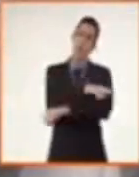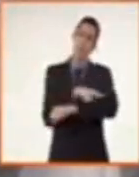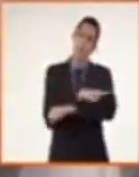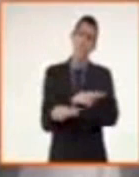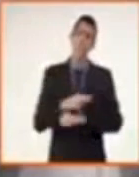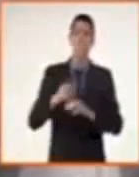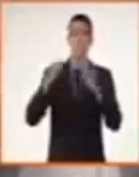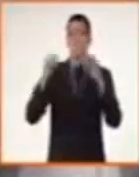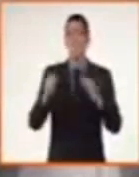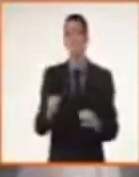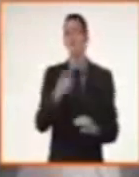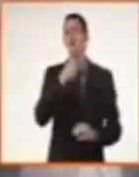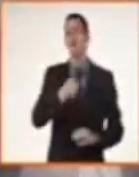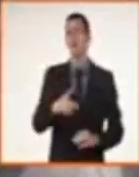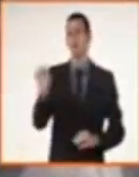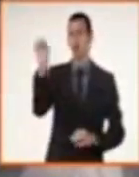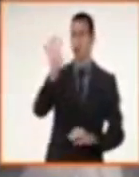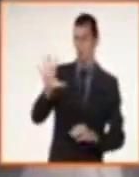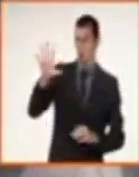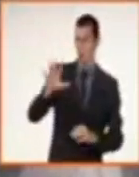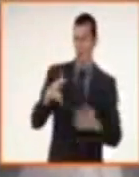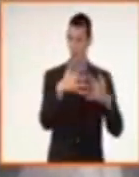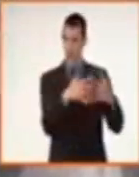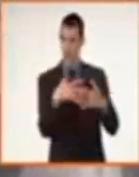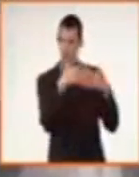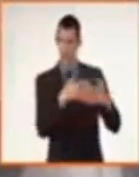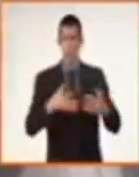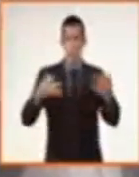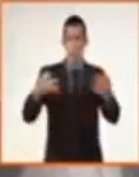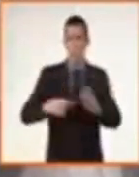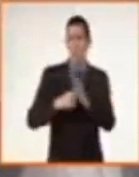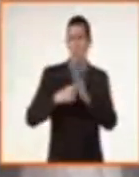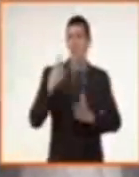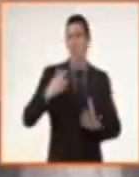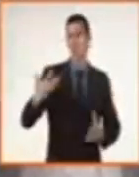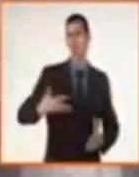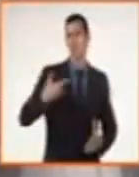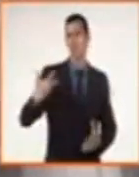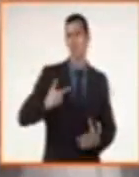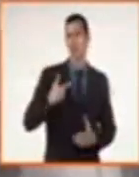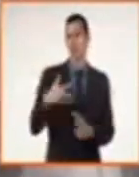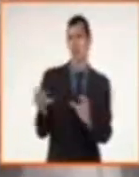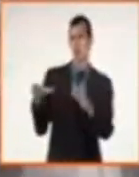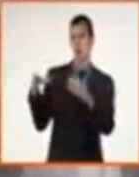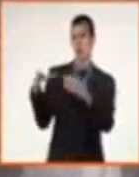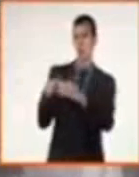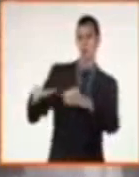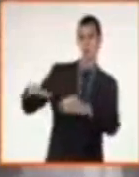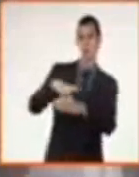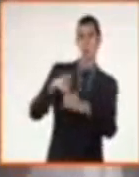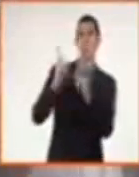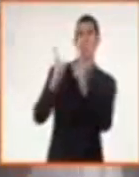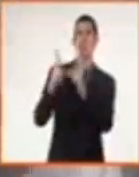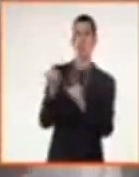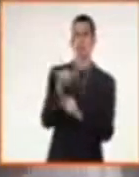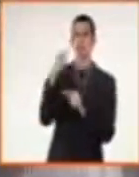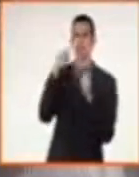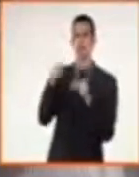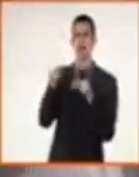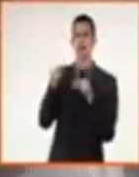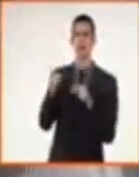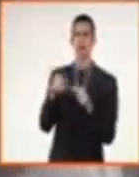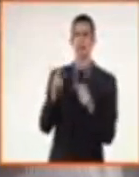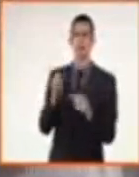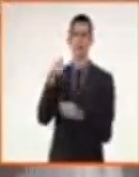en Europa, en Estados Unidos y prácticamente en todo el mundo, son los parlamentos, donde los parlamentarios se suben los